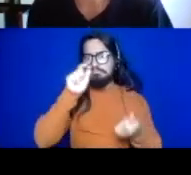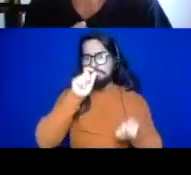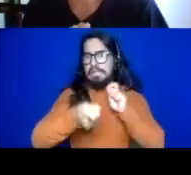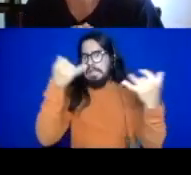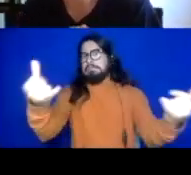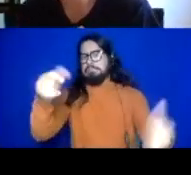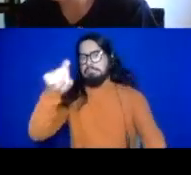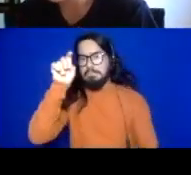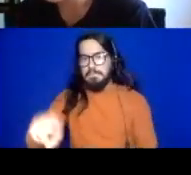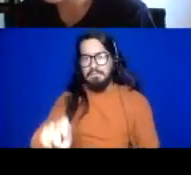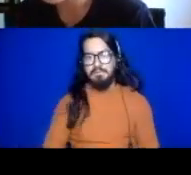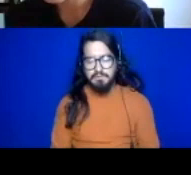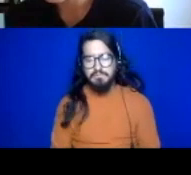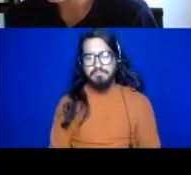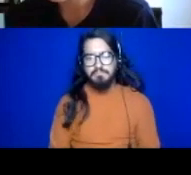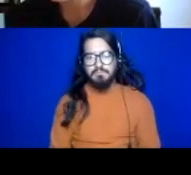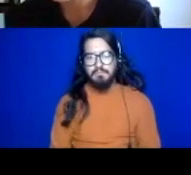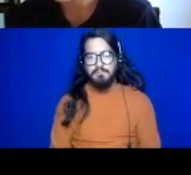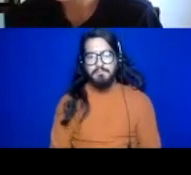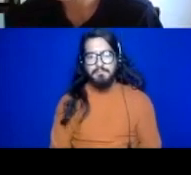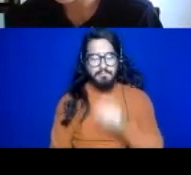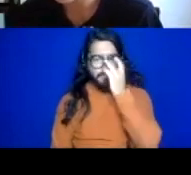contraseña no se ha cambiado en 6 meses, 1 año, así que te deja saber.